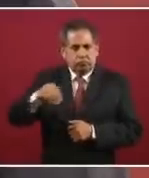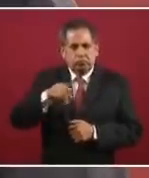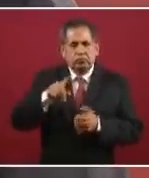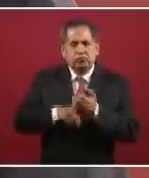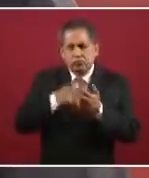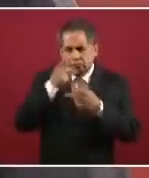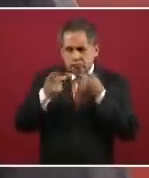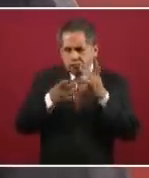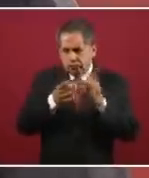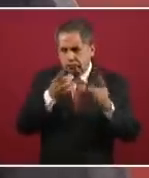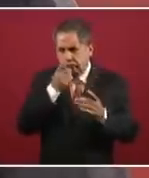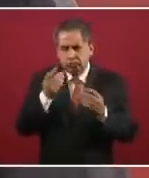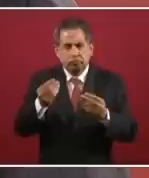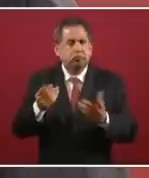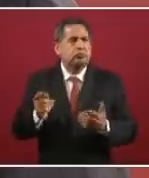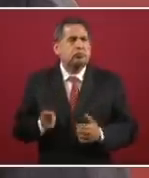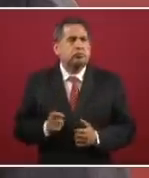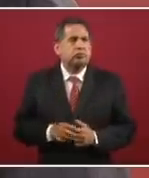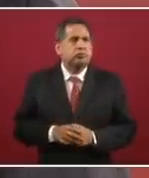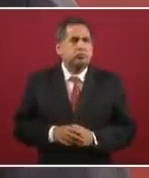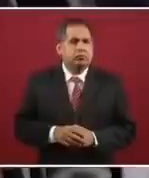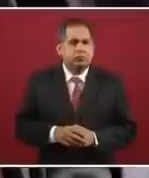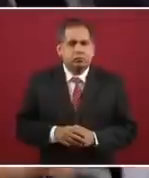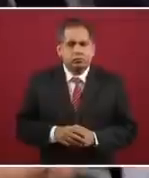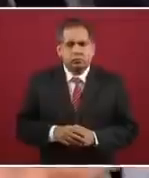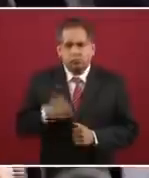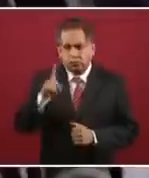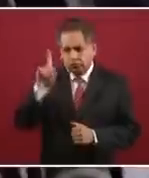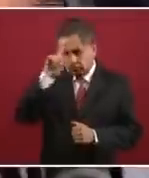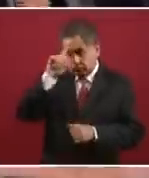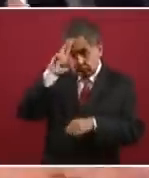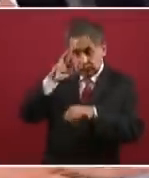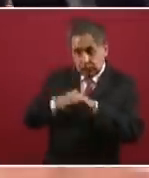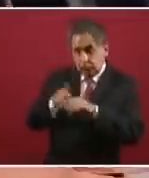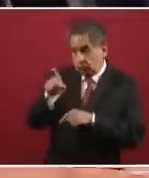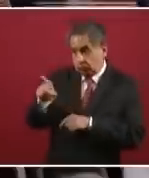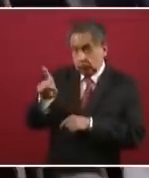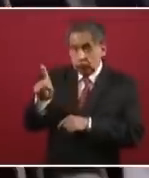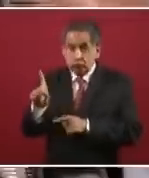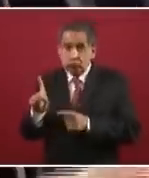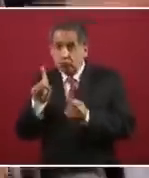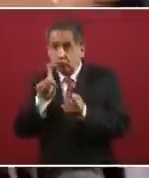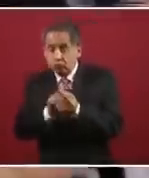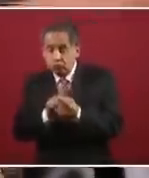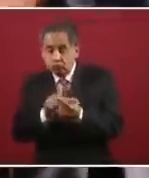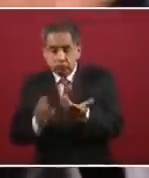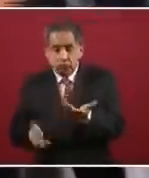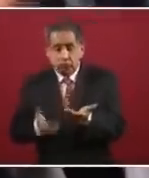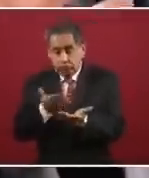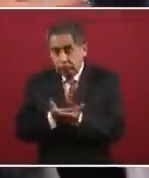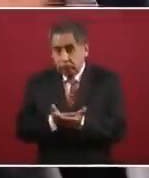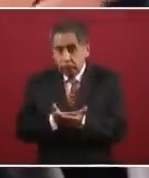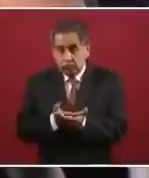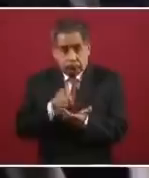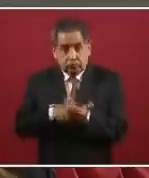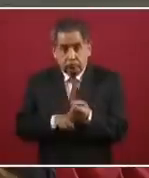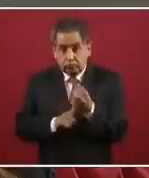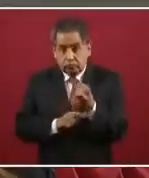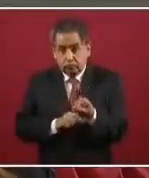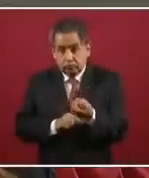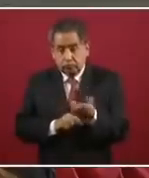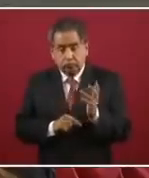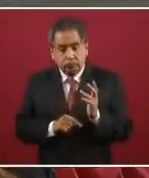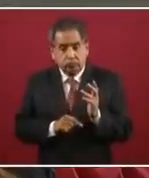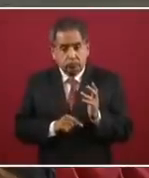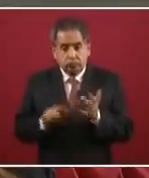habló muchísimo de que un asesor suyo había presentado esto, que además